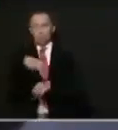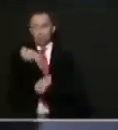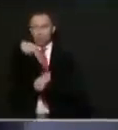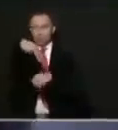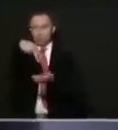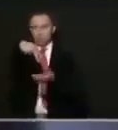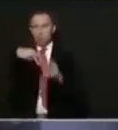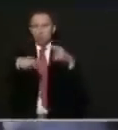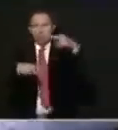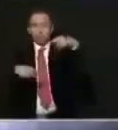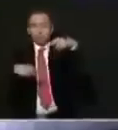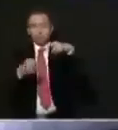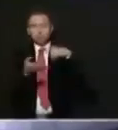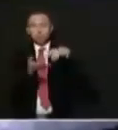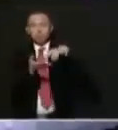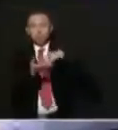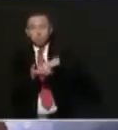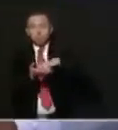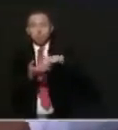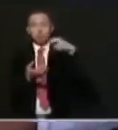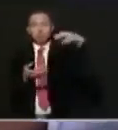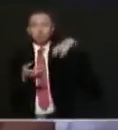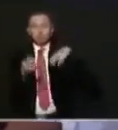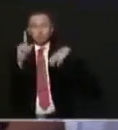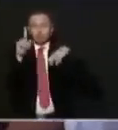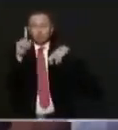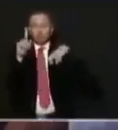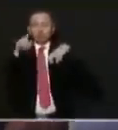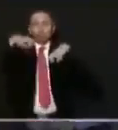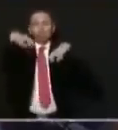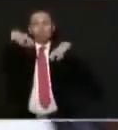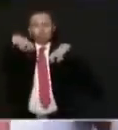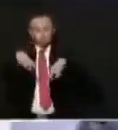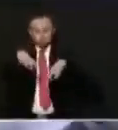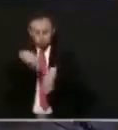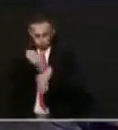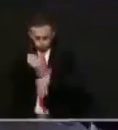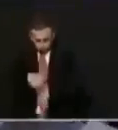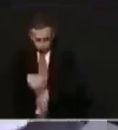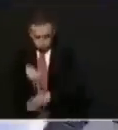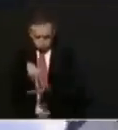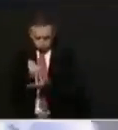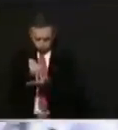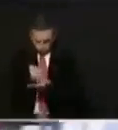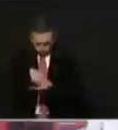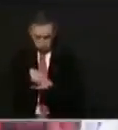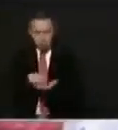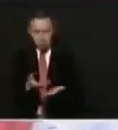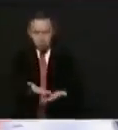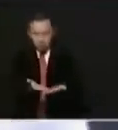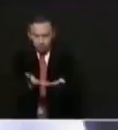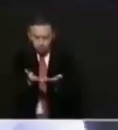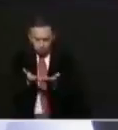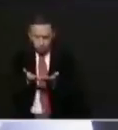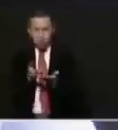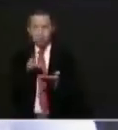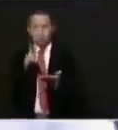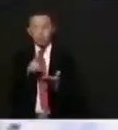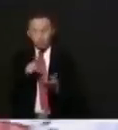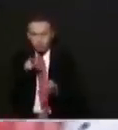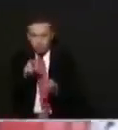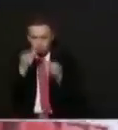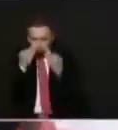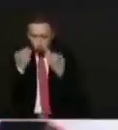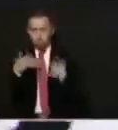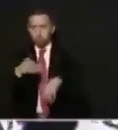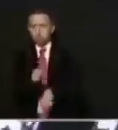rodillas ante él y está recibiendo esto que le entrega. La verdad es que es súper emotivo lo que estamos viendo, y